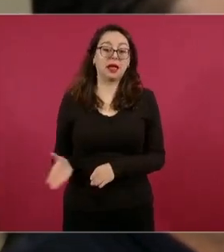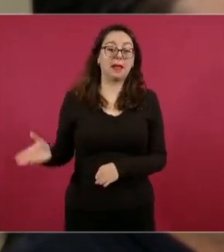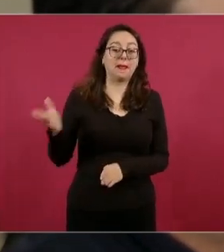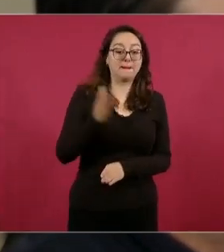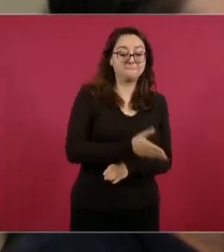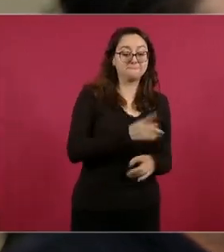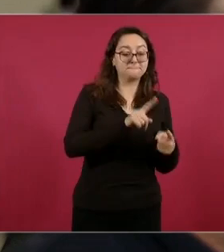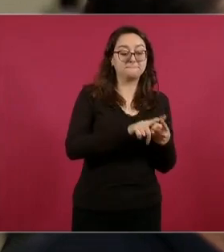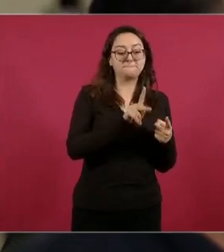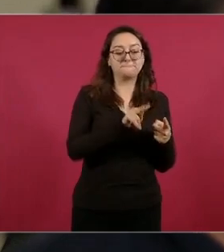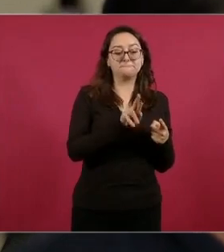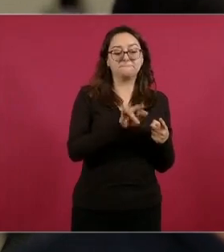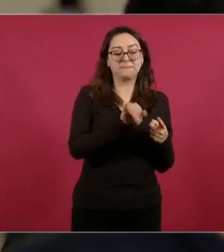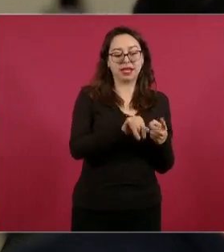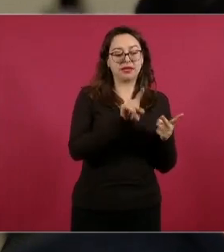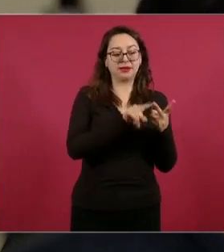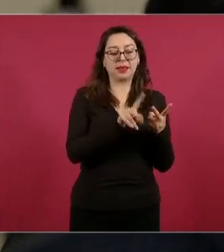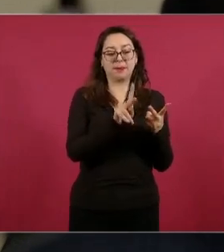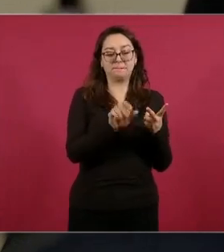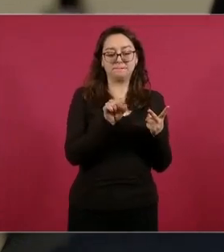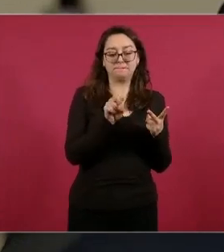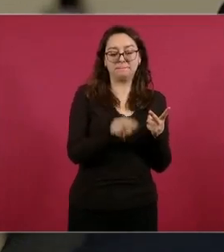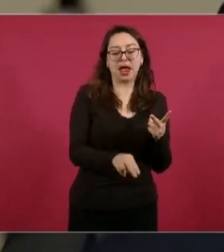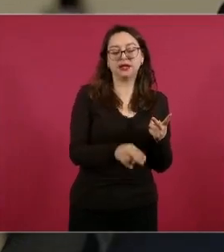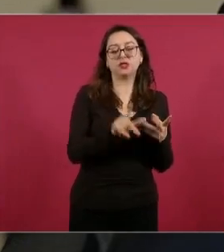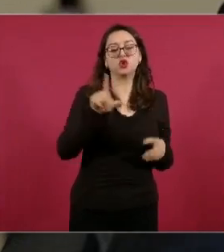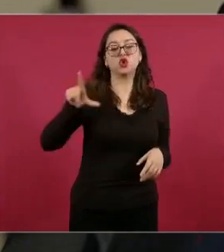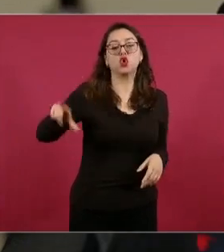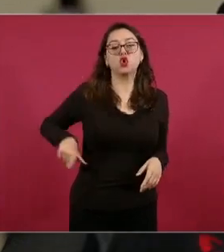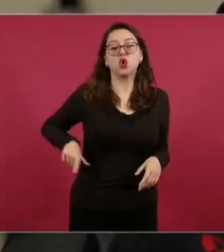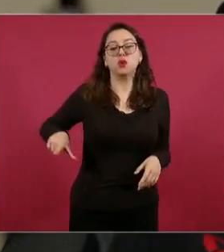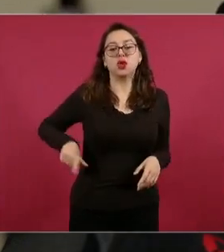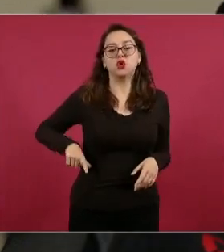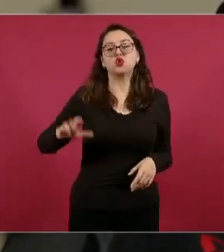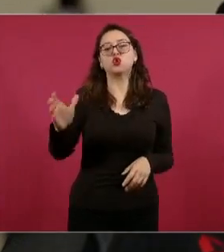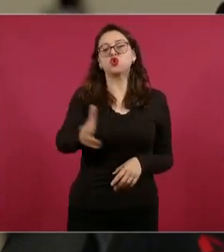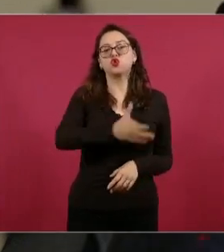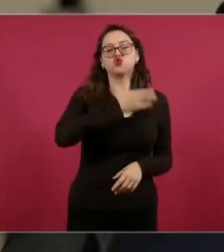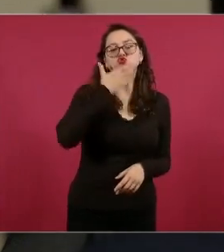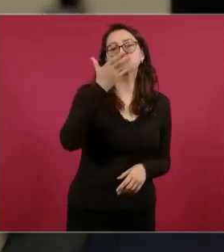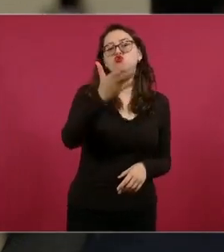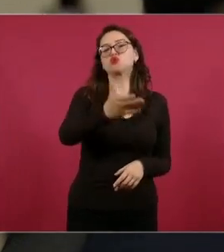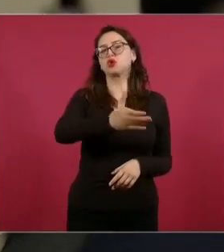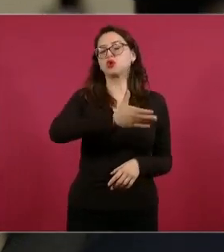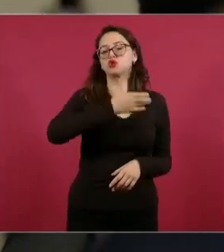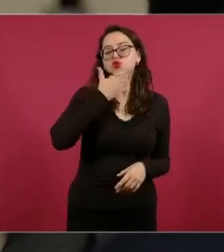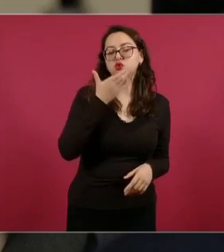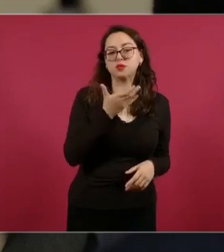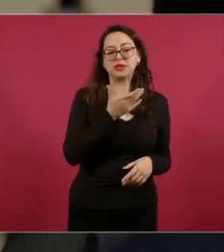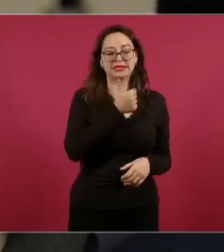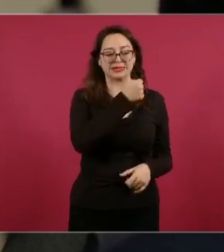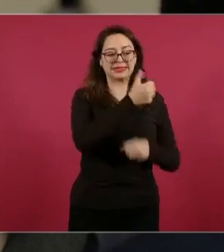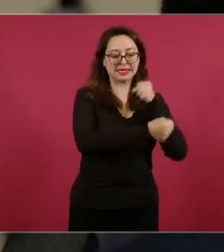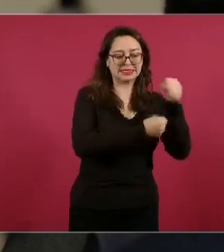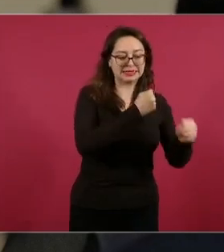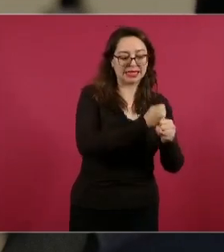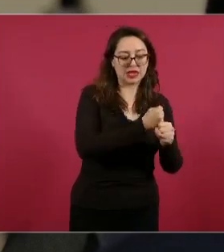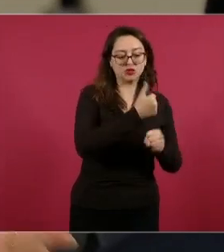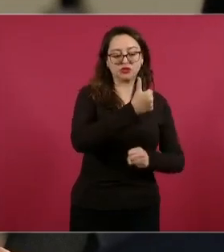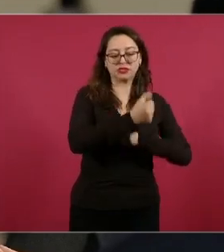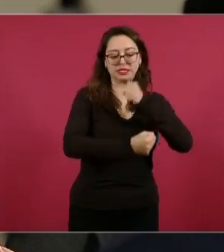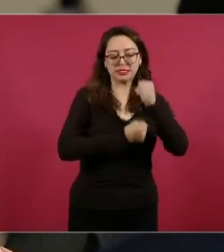PAN, se hizo, vamos a llamarle costumbre, que al finalizar los sexenios se daba un